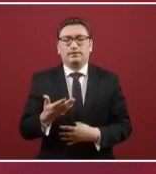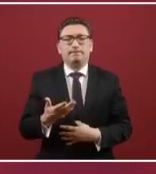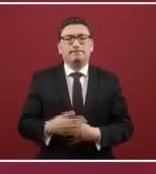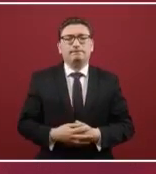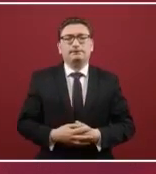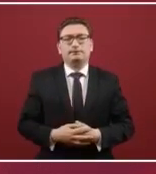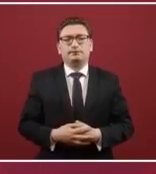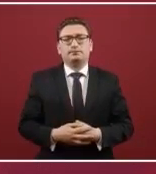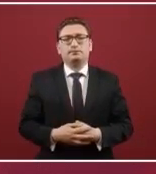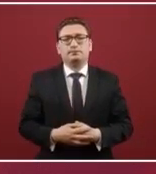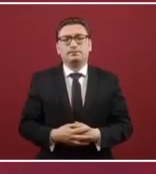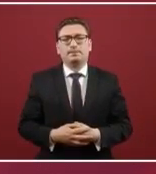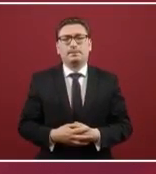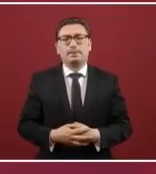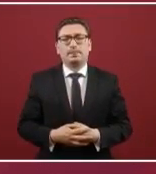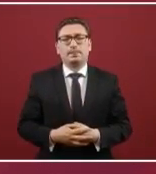igual de